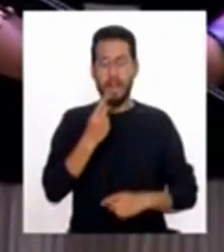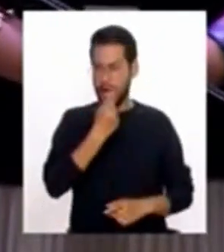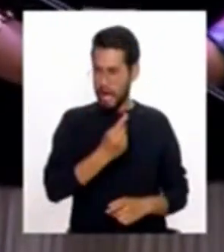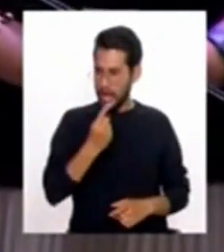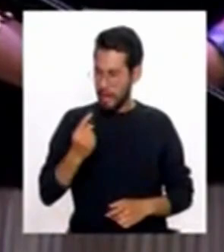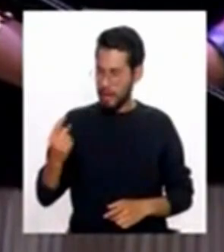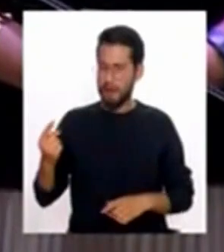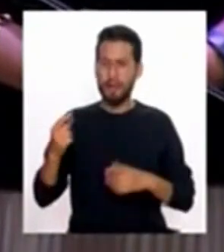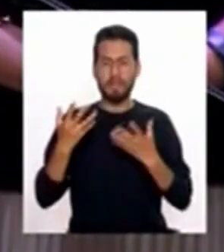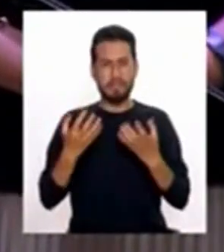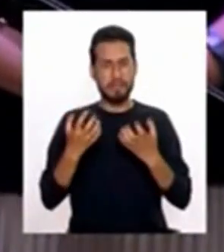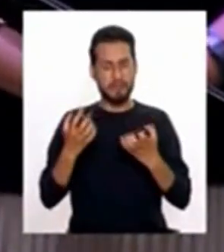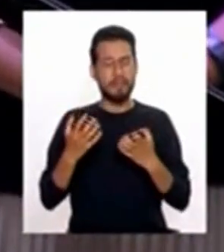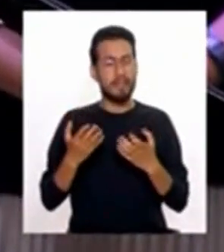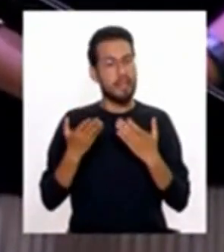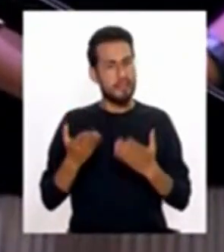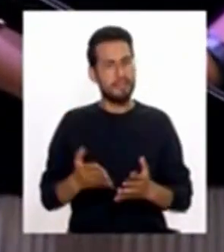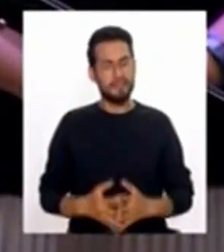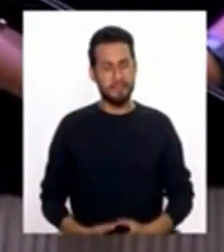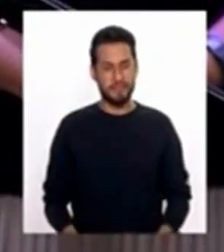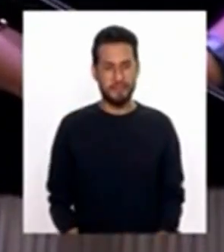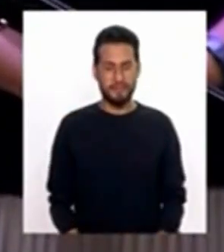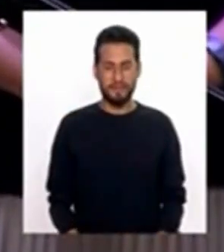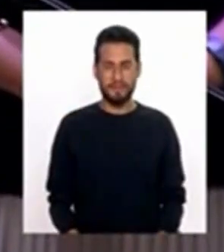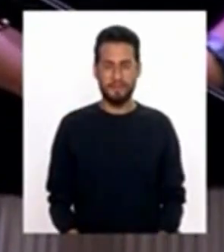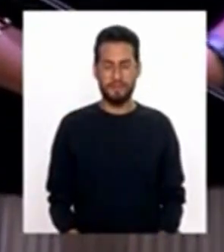una deseamos tener.